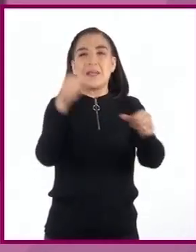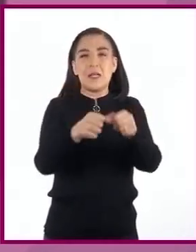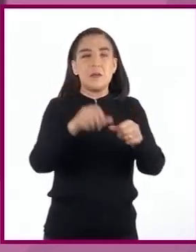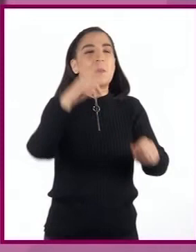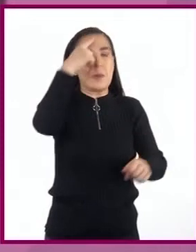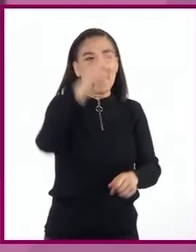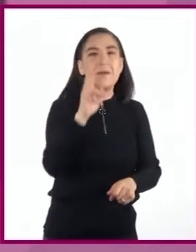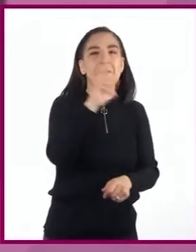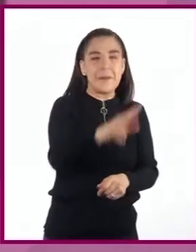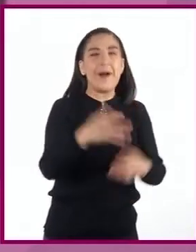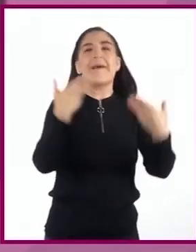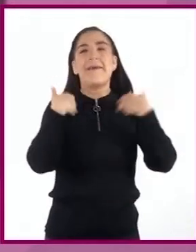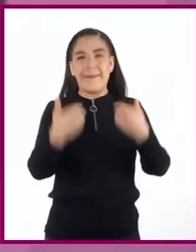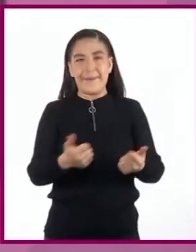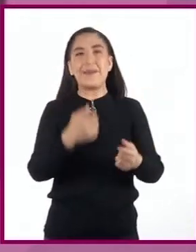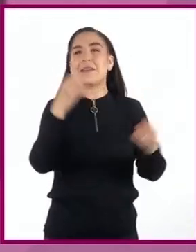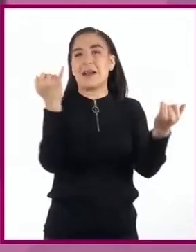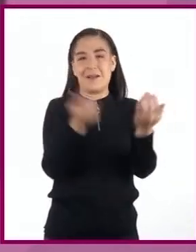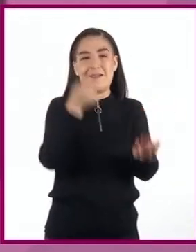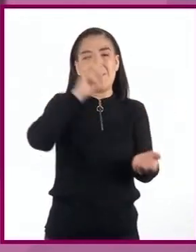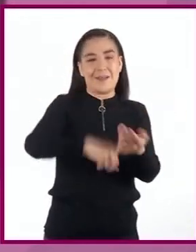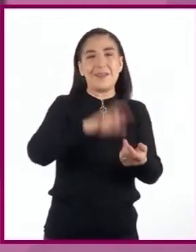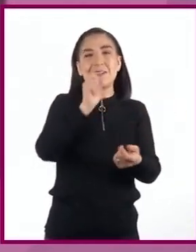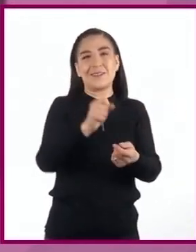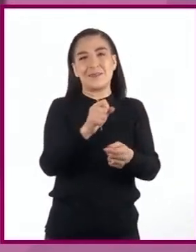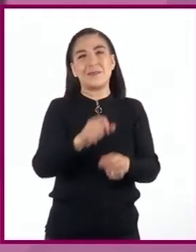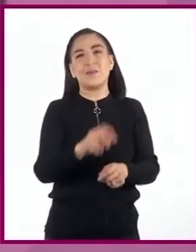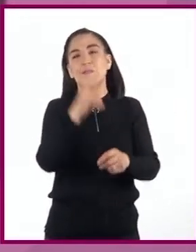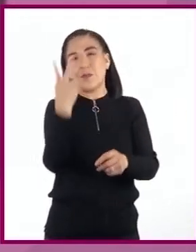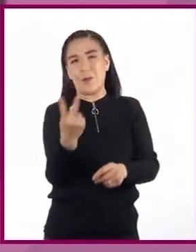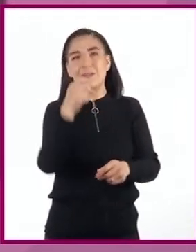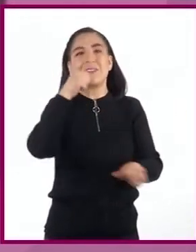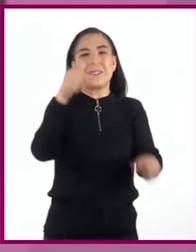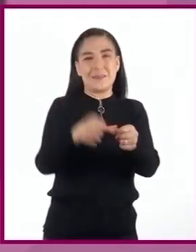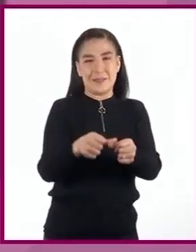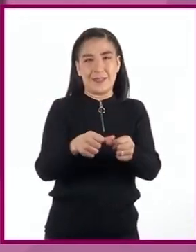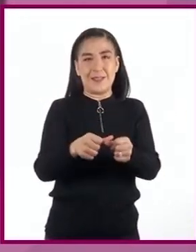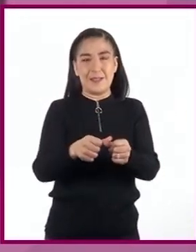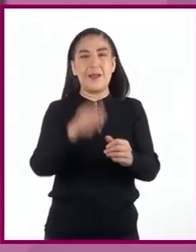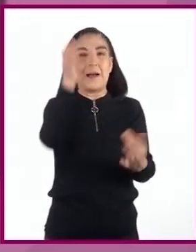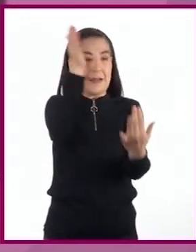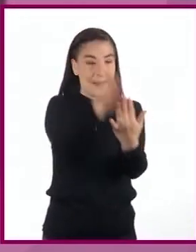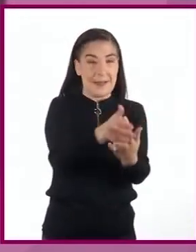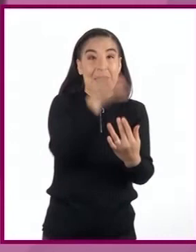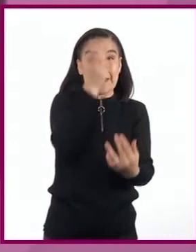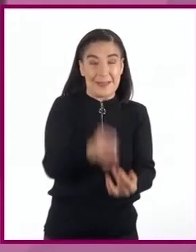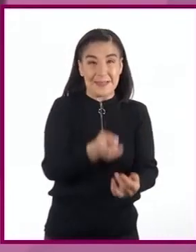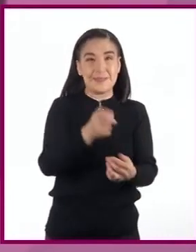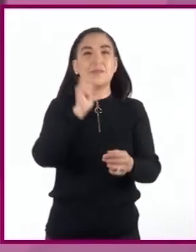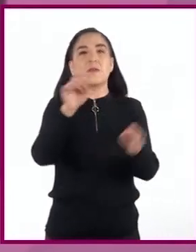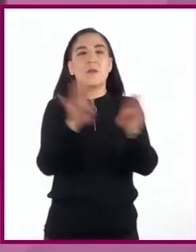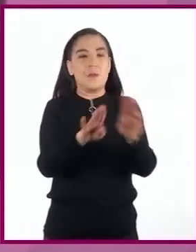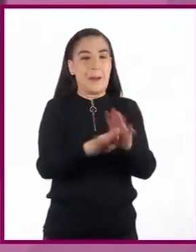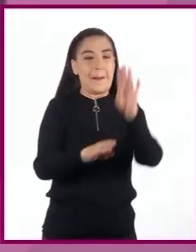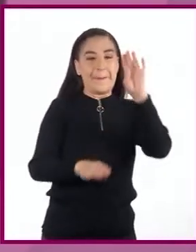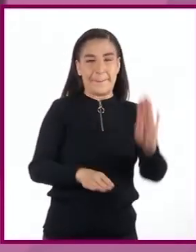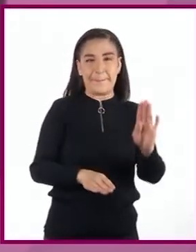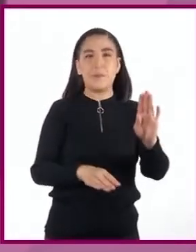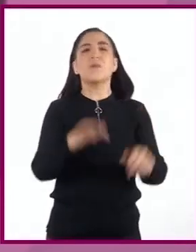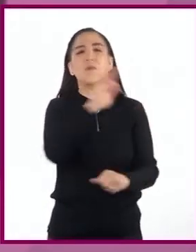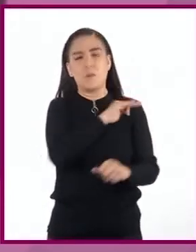identifica al vértice en medio de las otras 2 letras. Entonces, este mismo ángulo B también lo